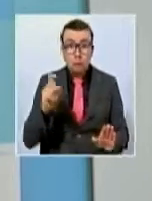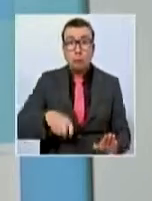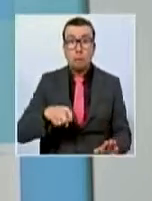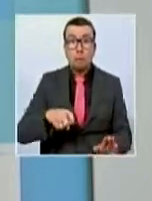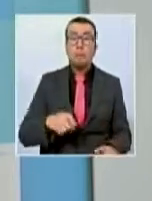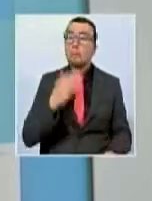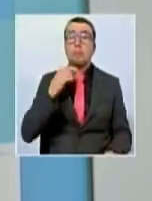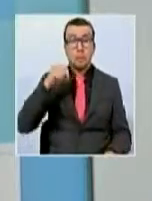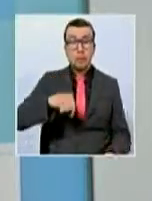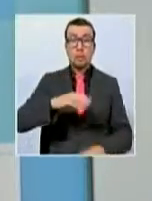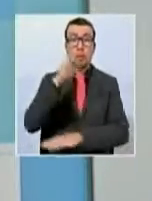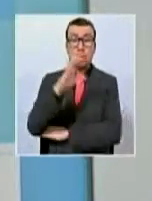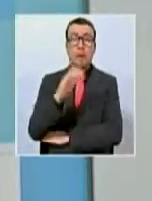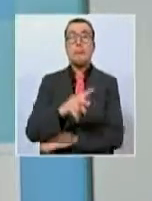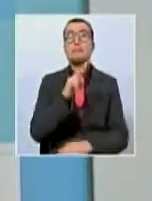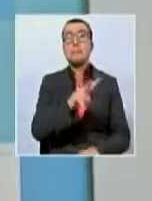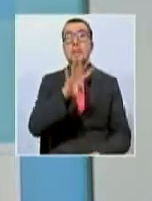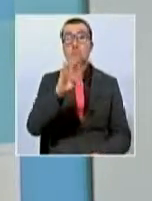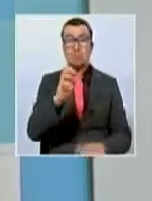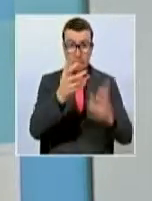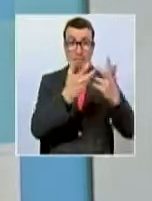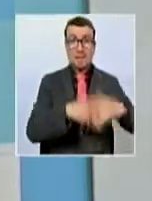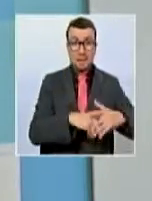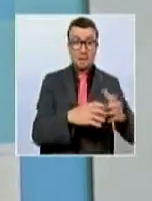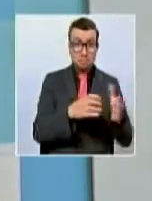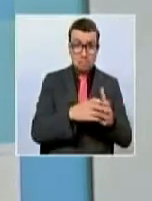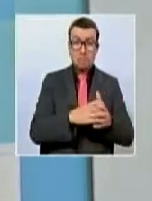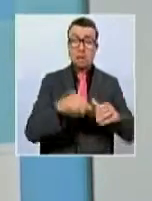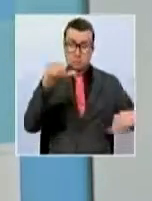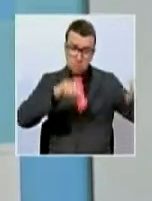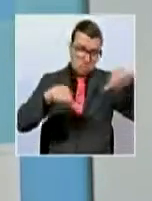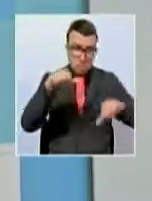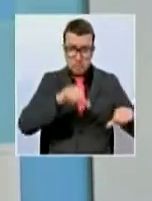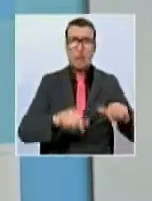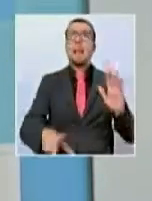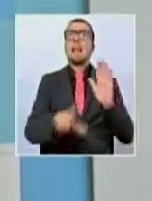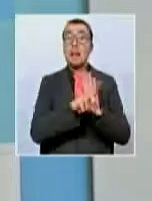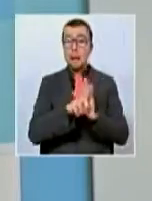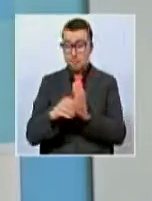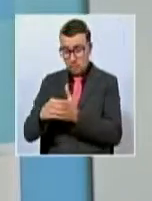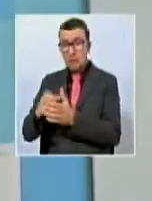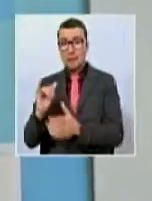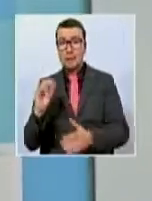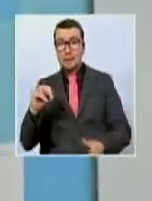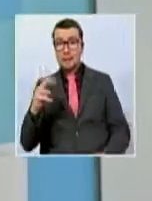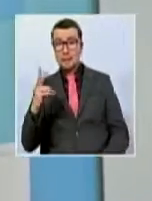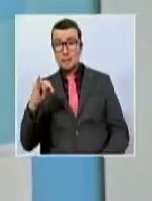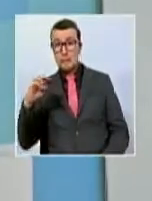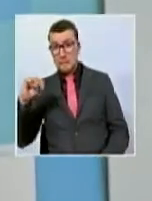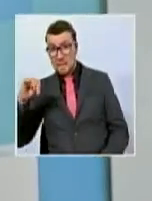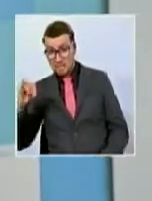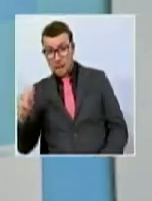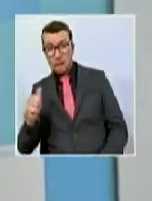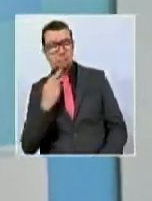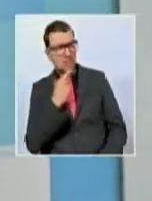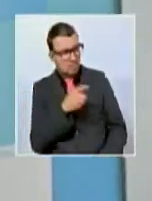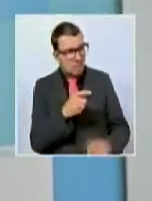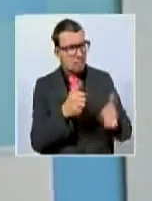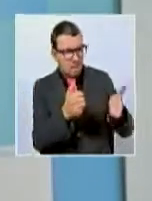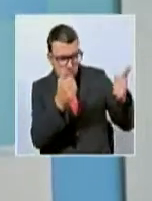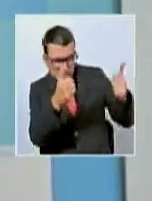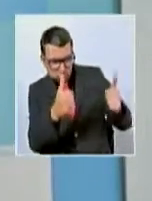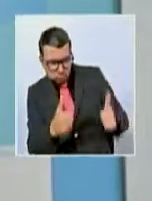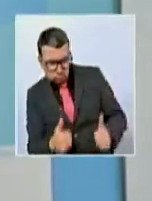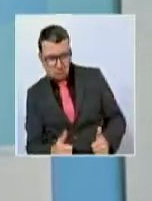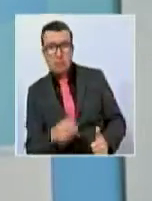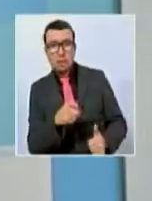laboratorios nacionales certificados por el INVIMA, que es la autoridad que da la certificación al producto y al laboratorio de calidad, seguridad,